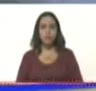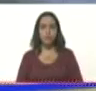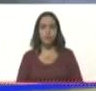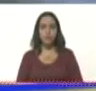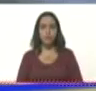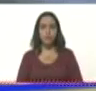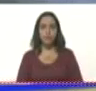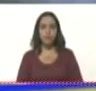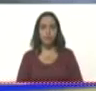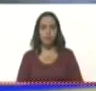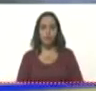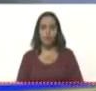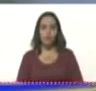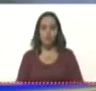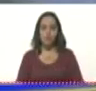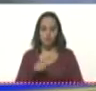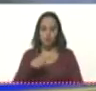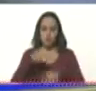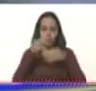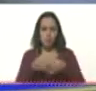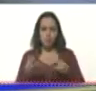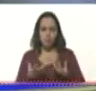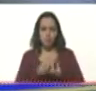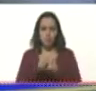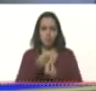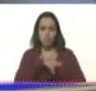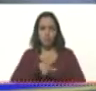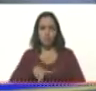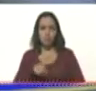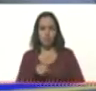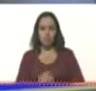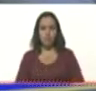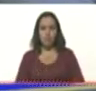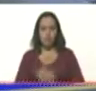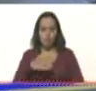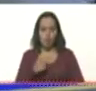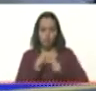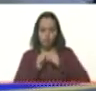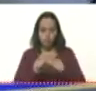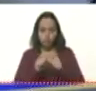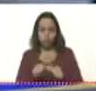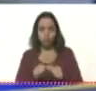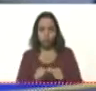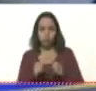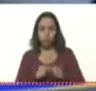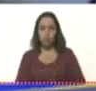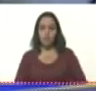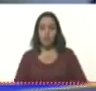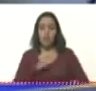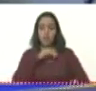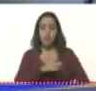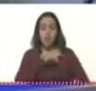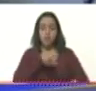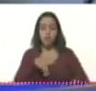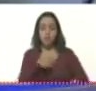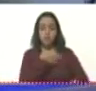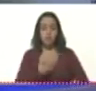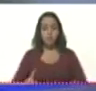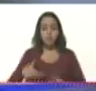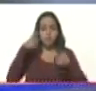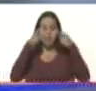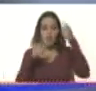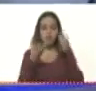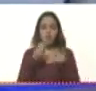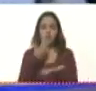Cuente con este colectivo de compañeros para continuar la obra y el legado de nuestro comandante supremo. Muchas gracias.